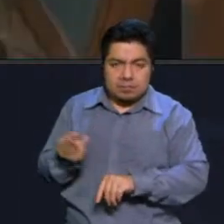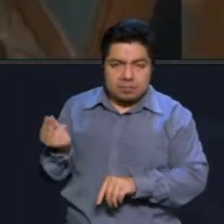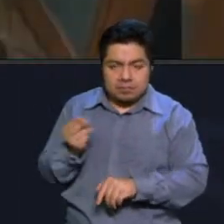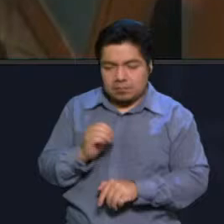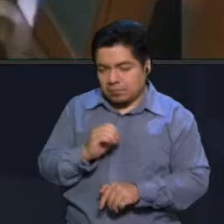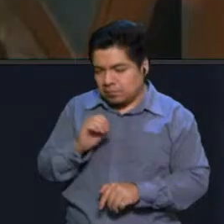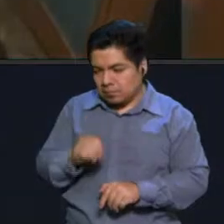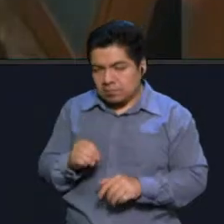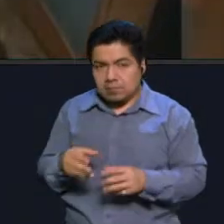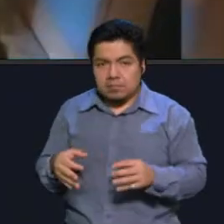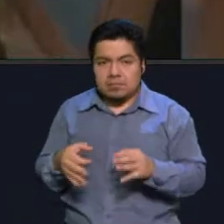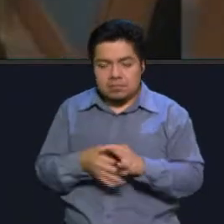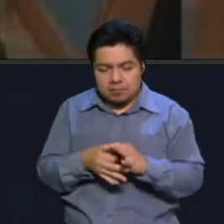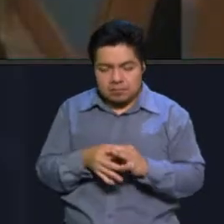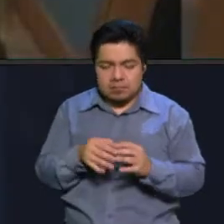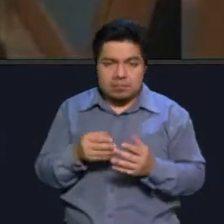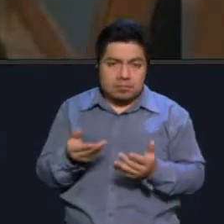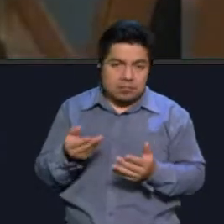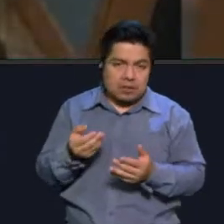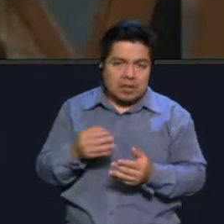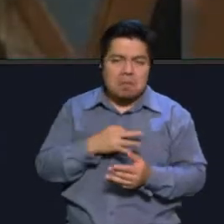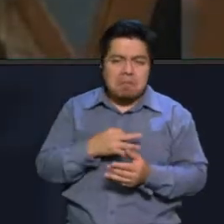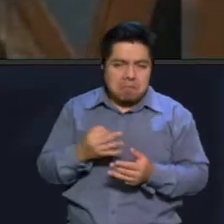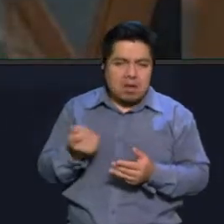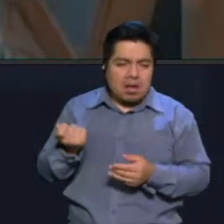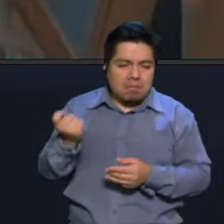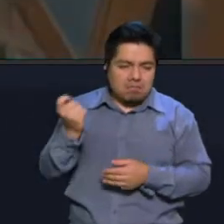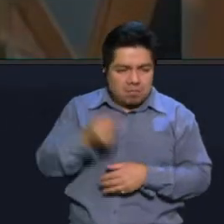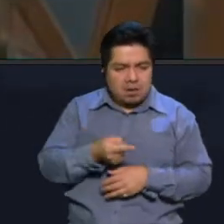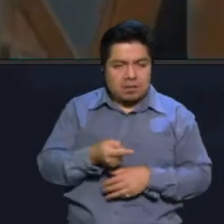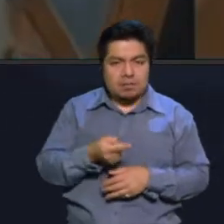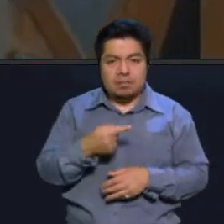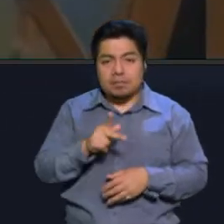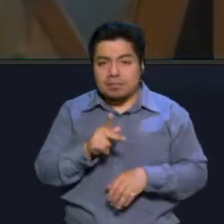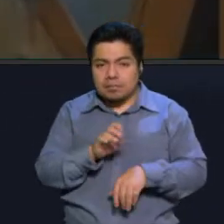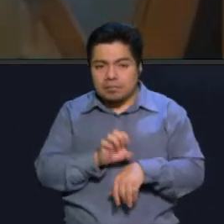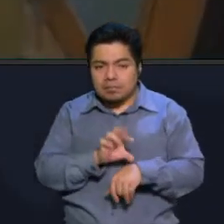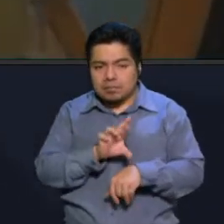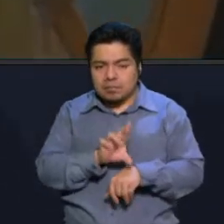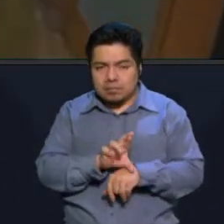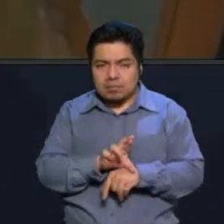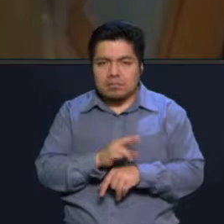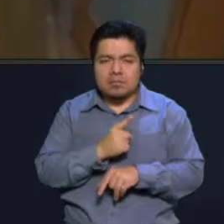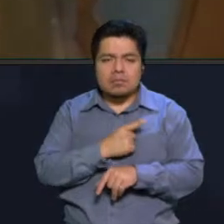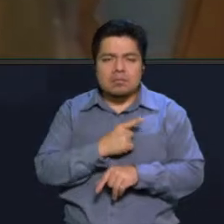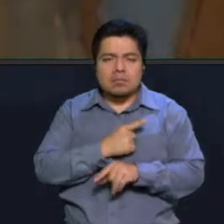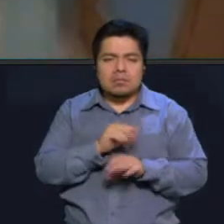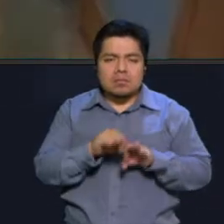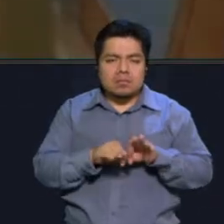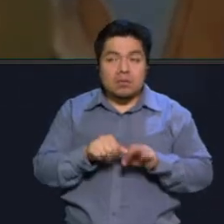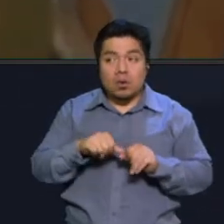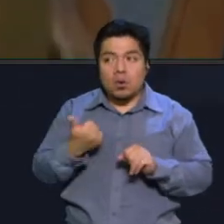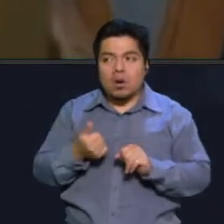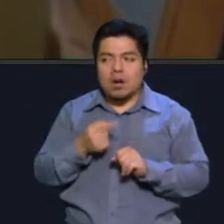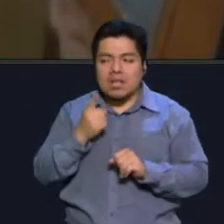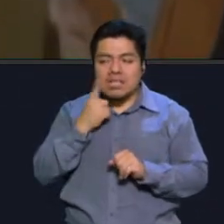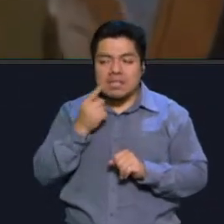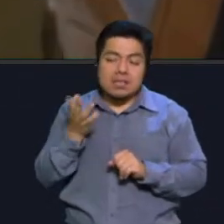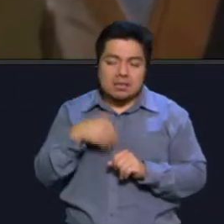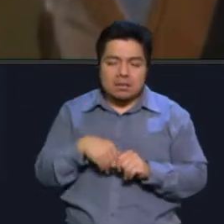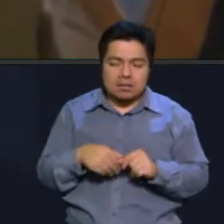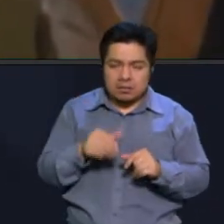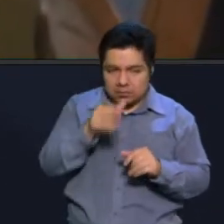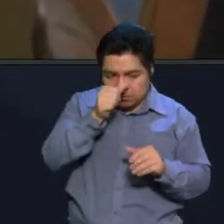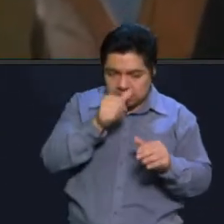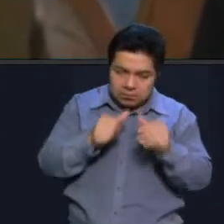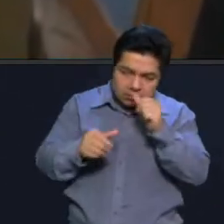obligatorio, vinculante, coercitivo. Pero Ecuador estuvo haciendo cabildeo con algunos otros miembros del Consejo de